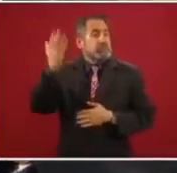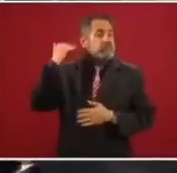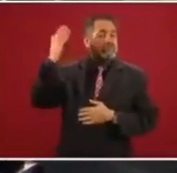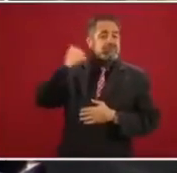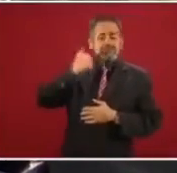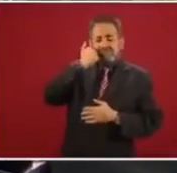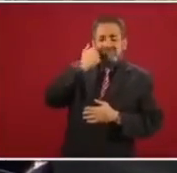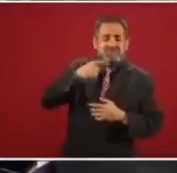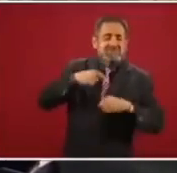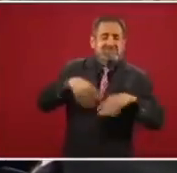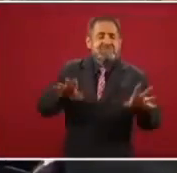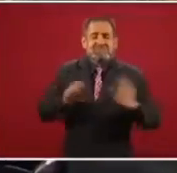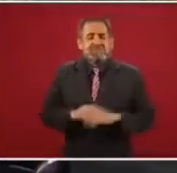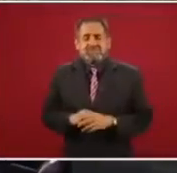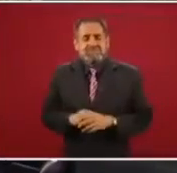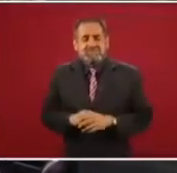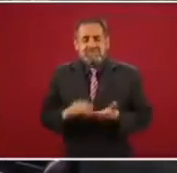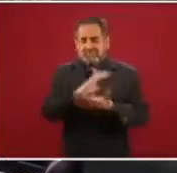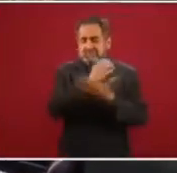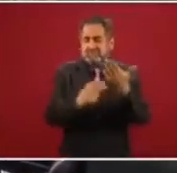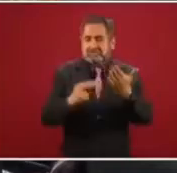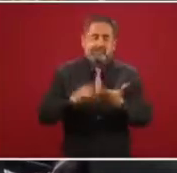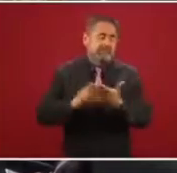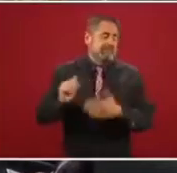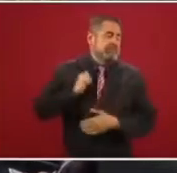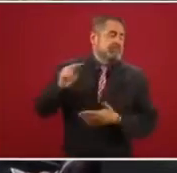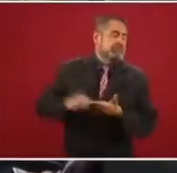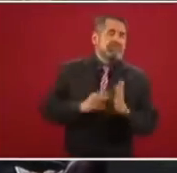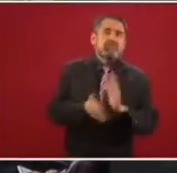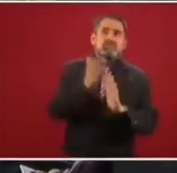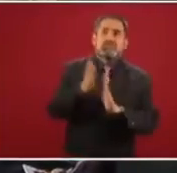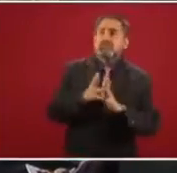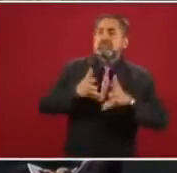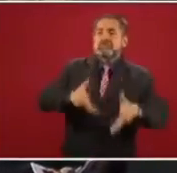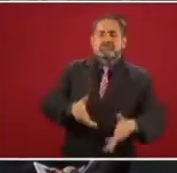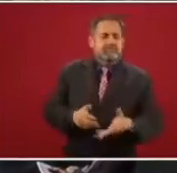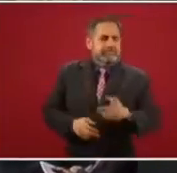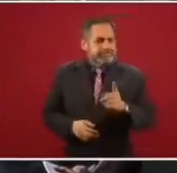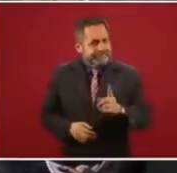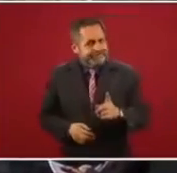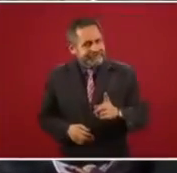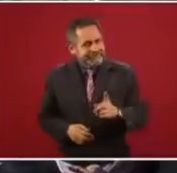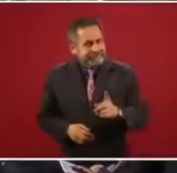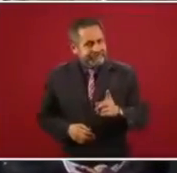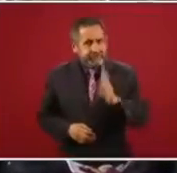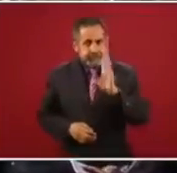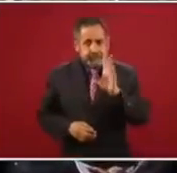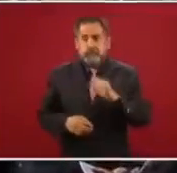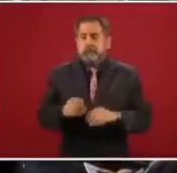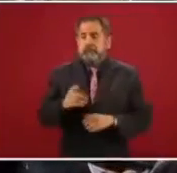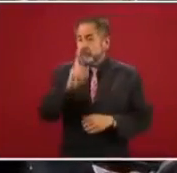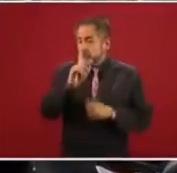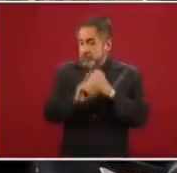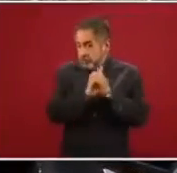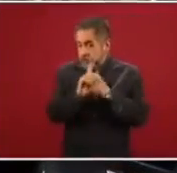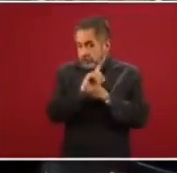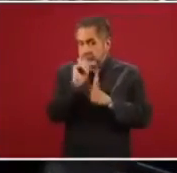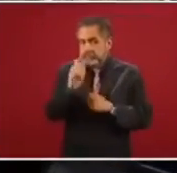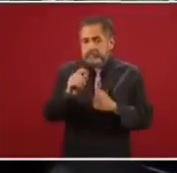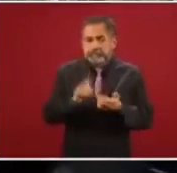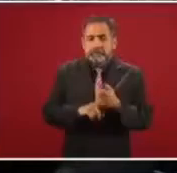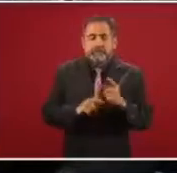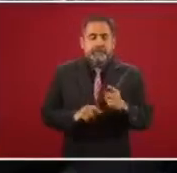el contrato nosotros tenemos un problema en lo mal